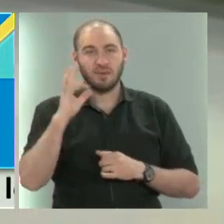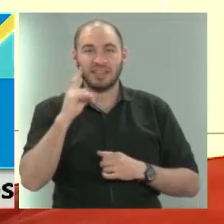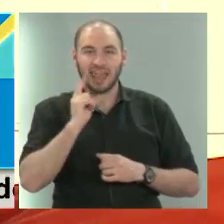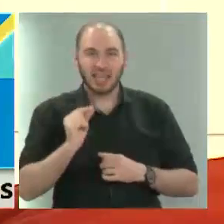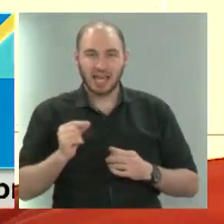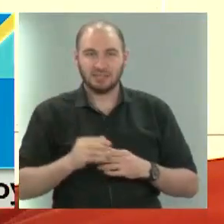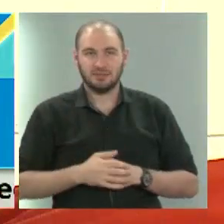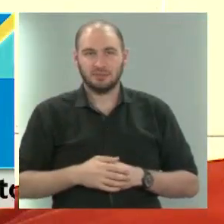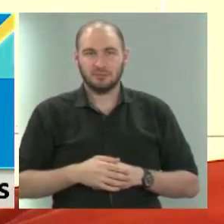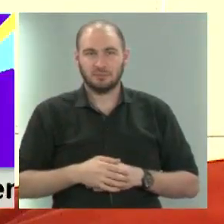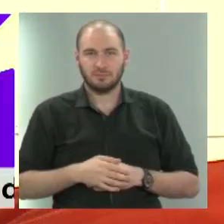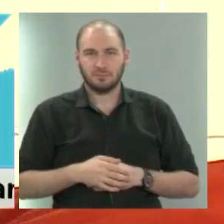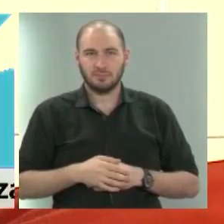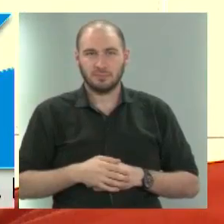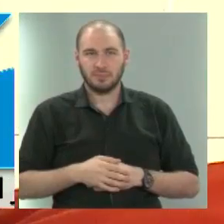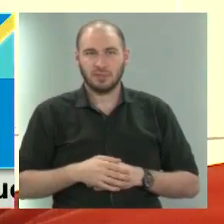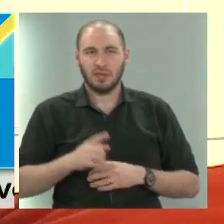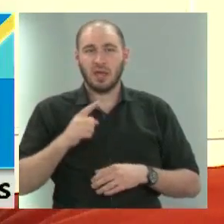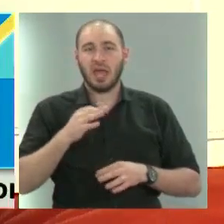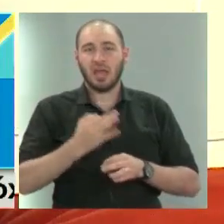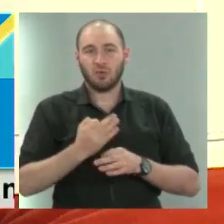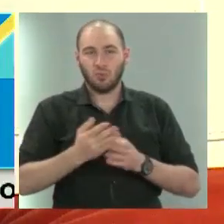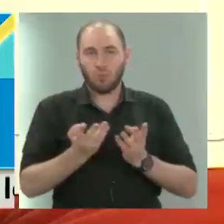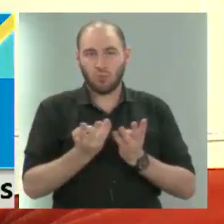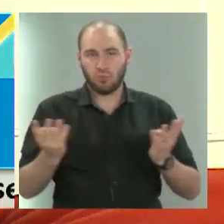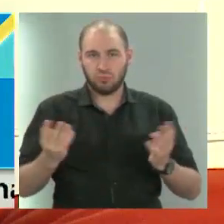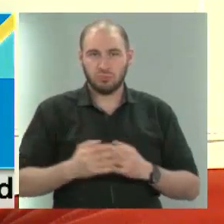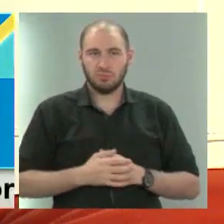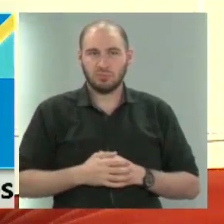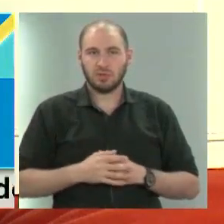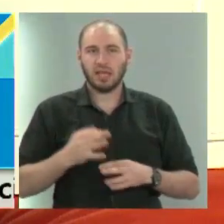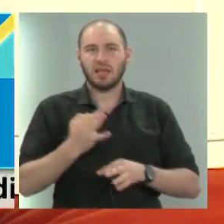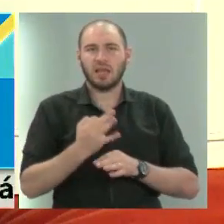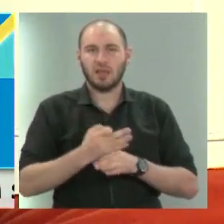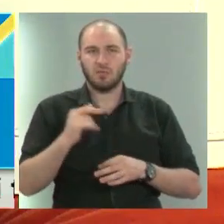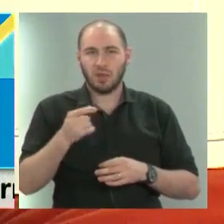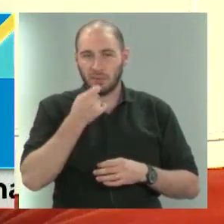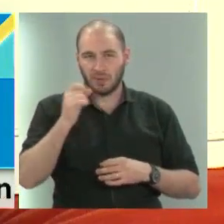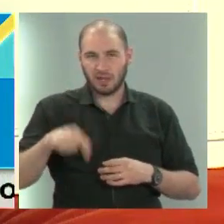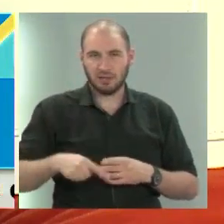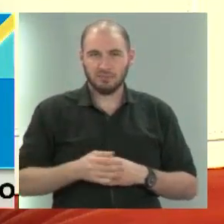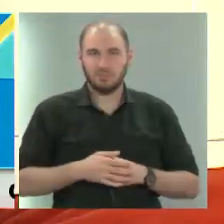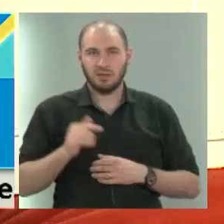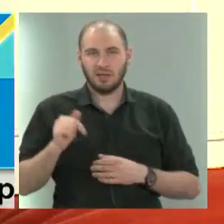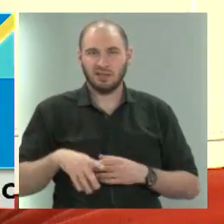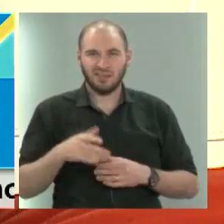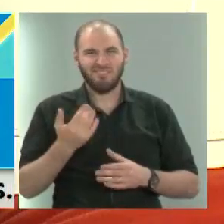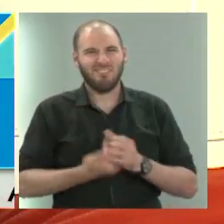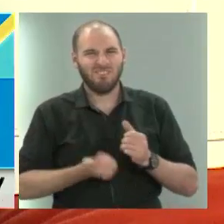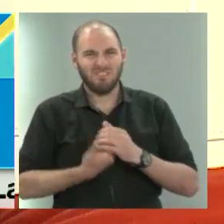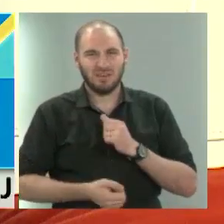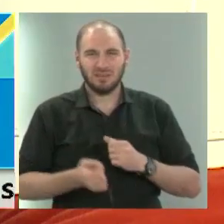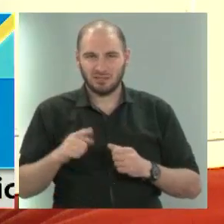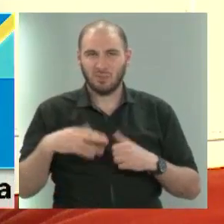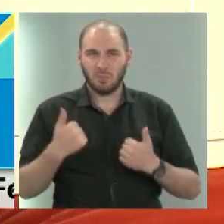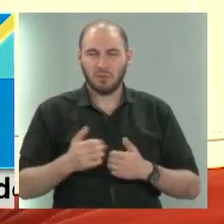días en un sistema educativo, más en un sistema educativo como el nuestro, que está un poco rengo, vendría